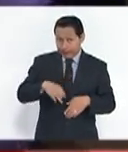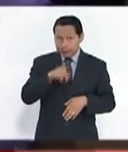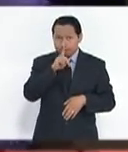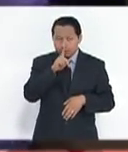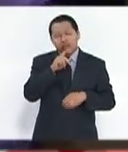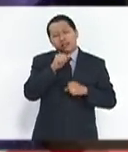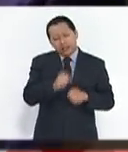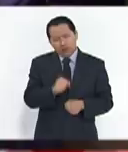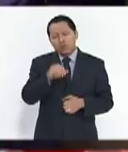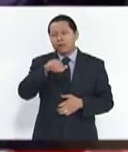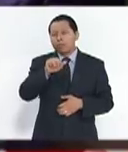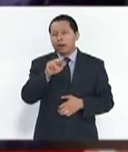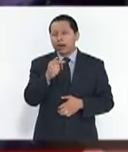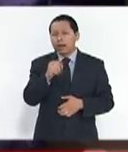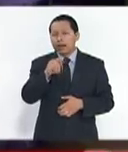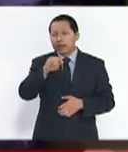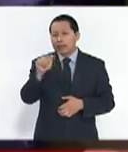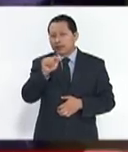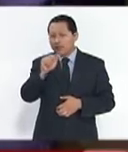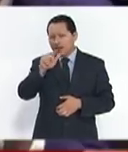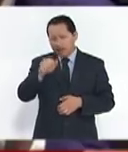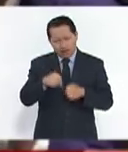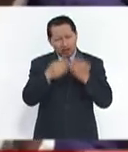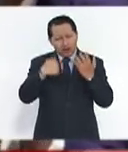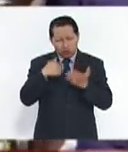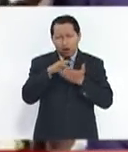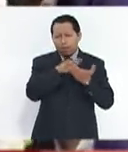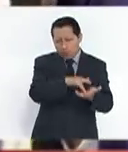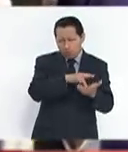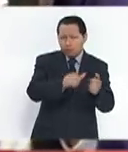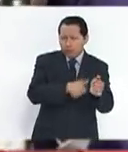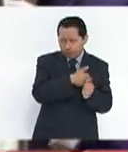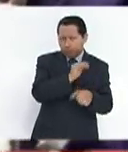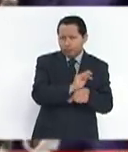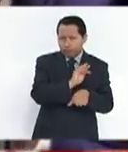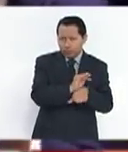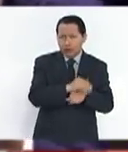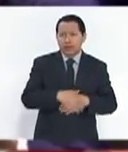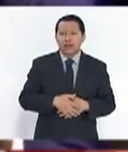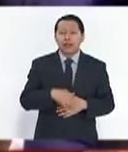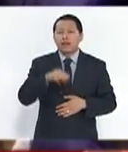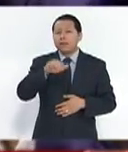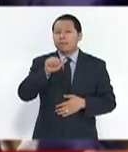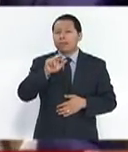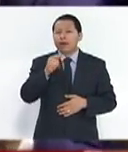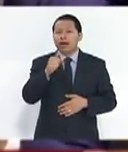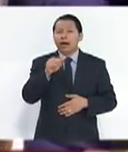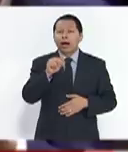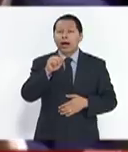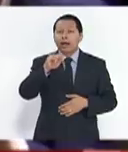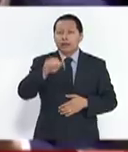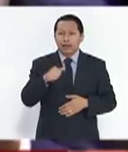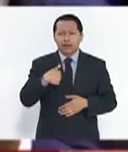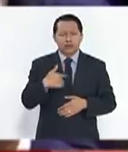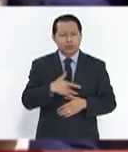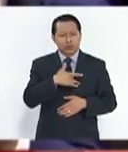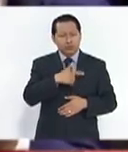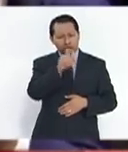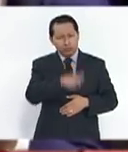sido Margarita, y por supuesto que yo la hubiera apoyado. Margarita me parece una mujer